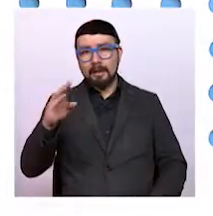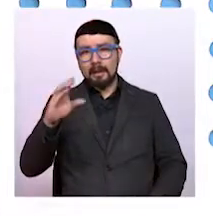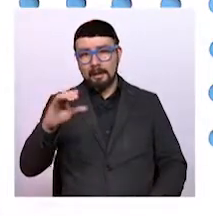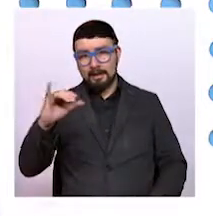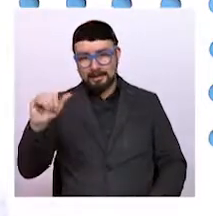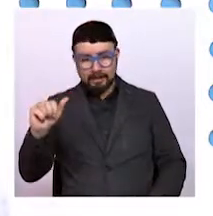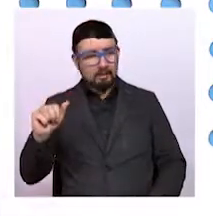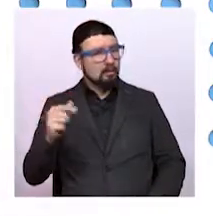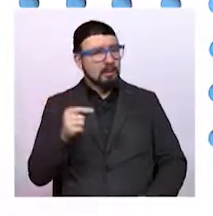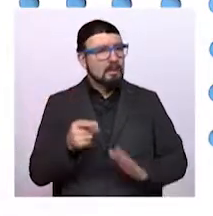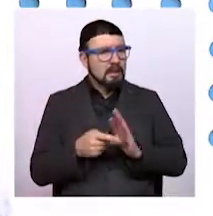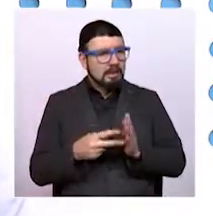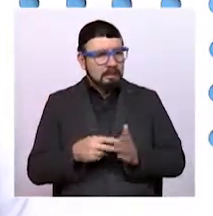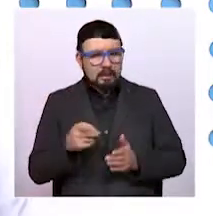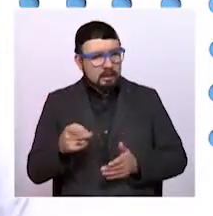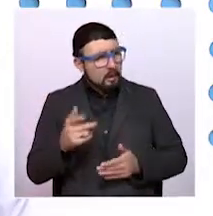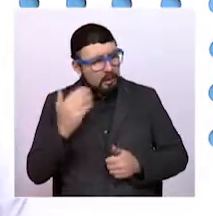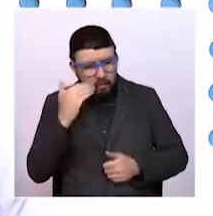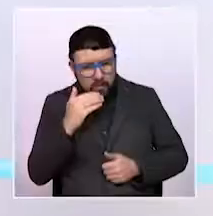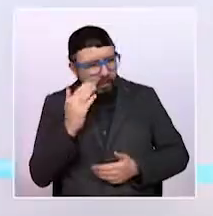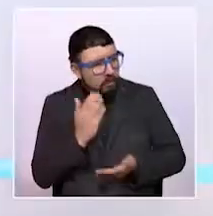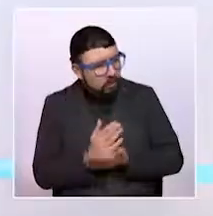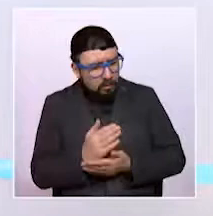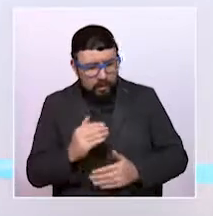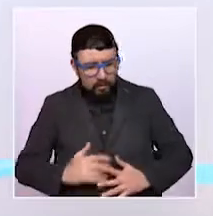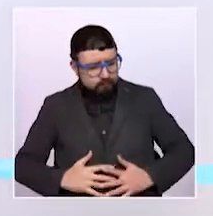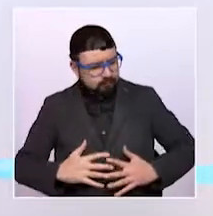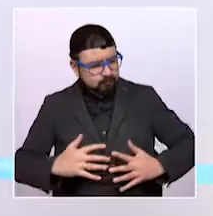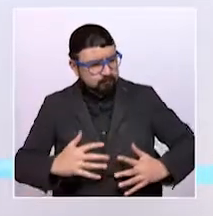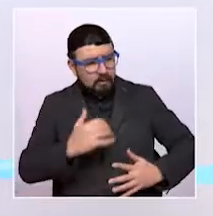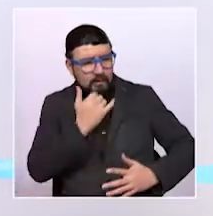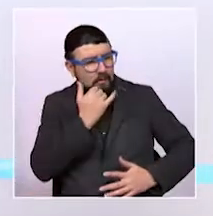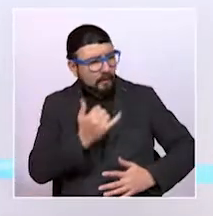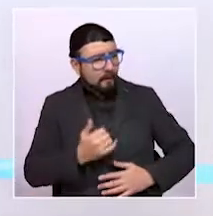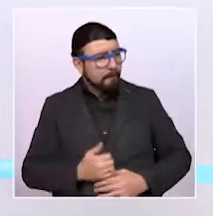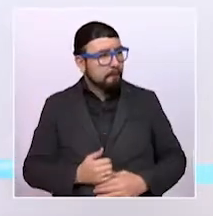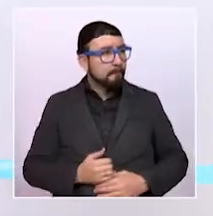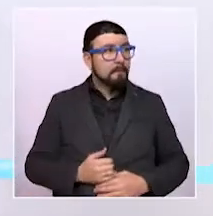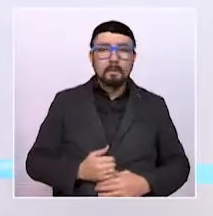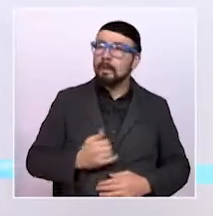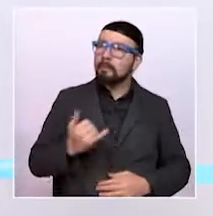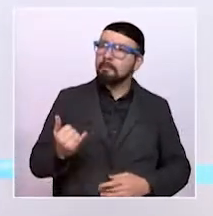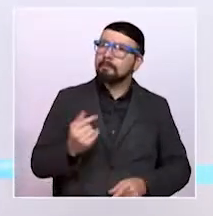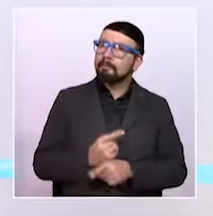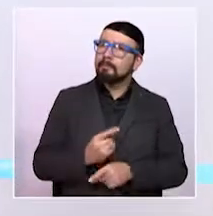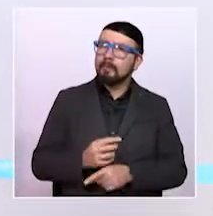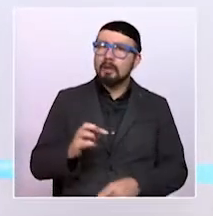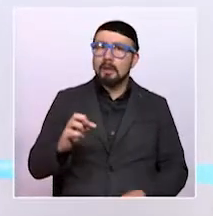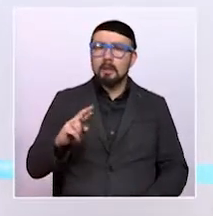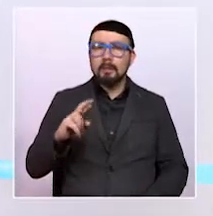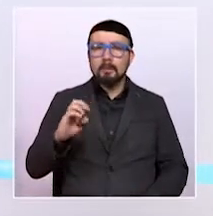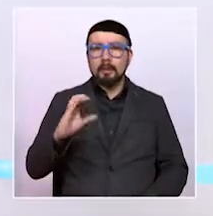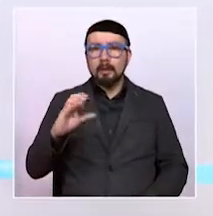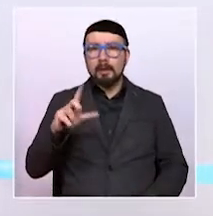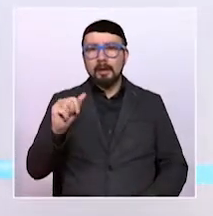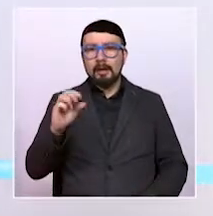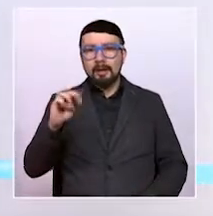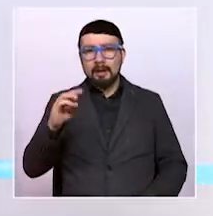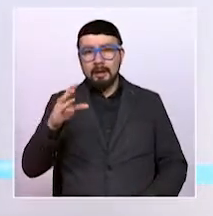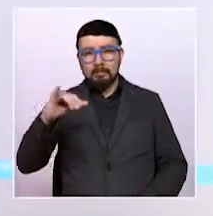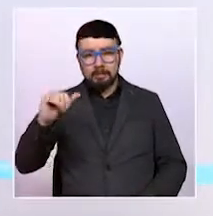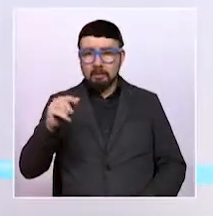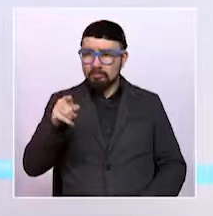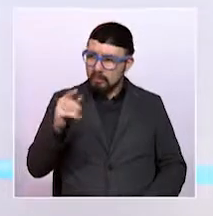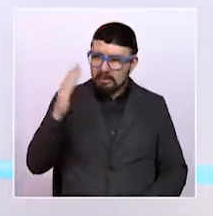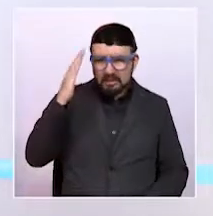que puede causar en una madre bueno el espectro de la preeclampsia para que las mamás sepan de qué estamos hablando en este